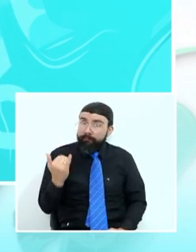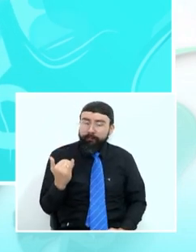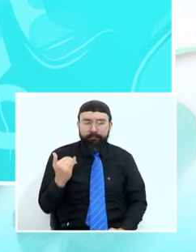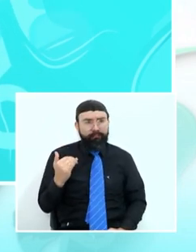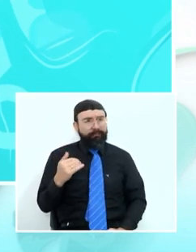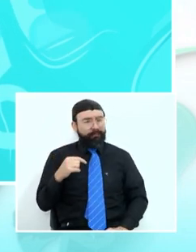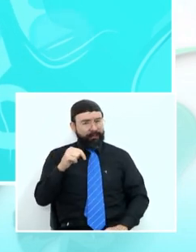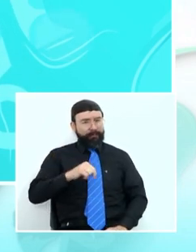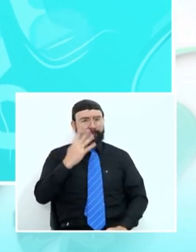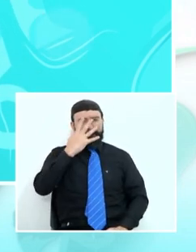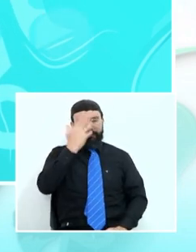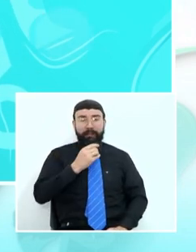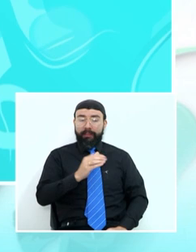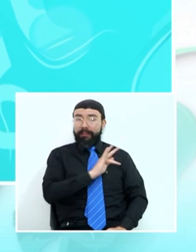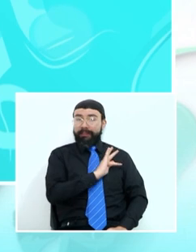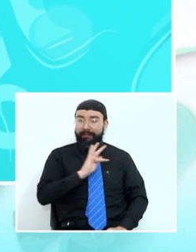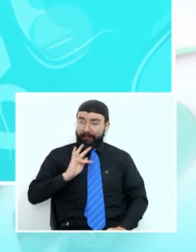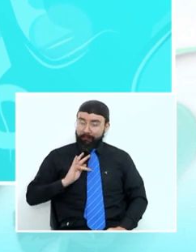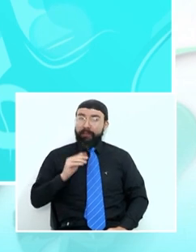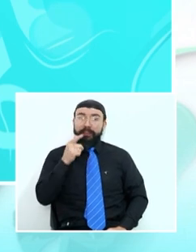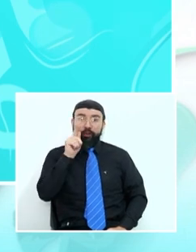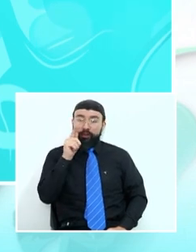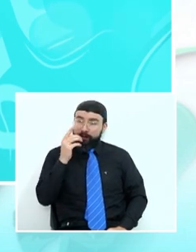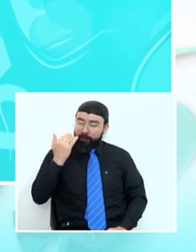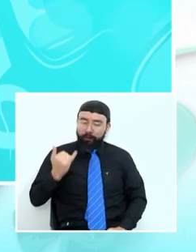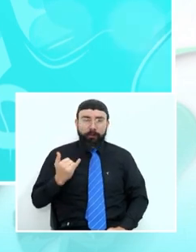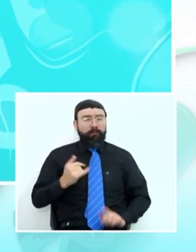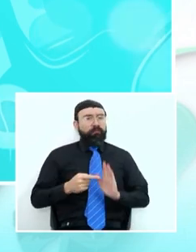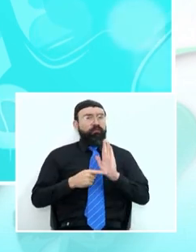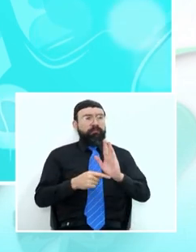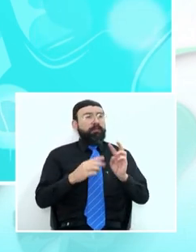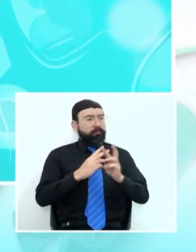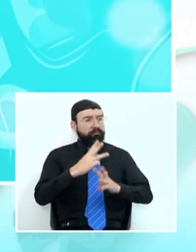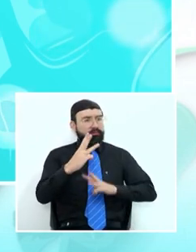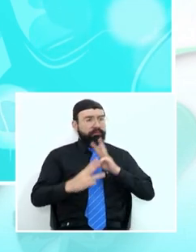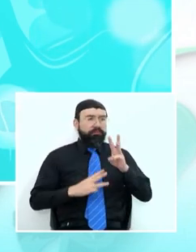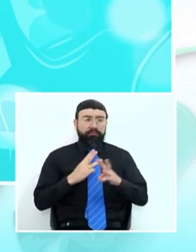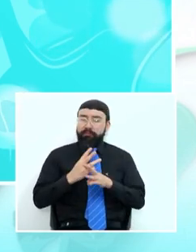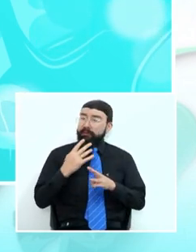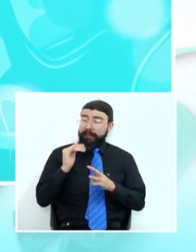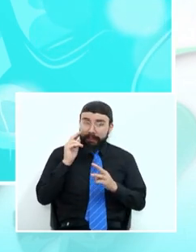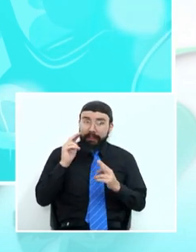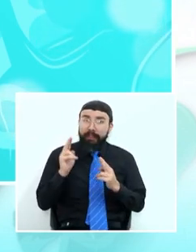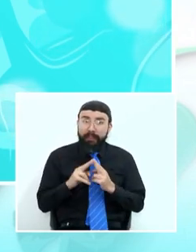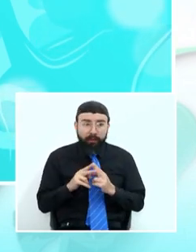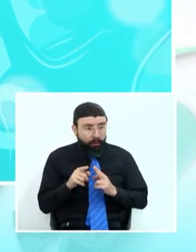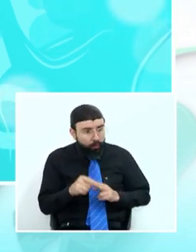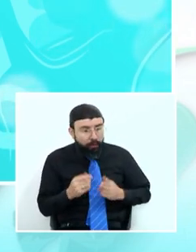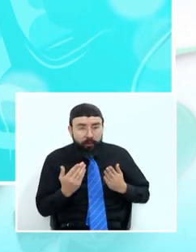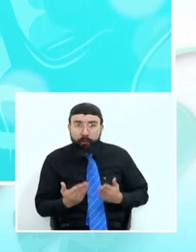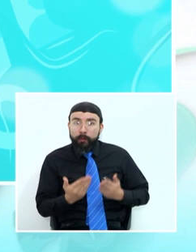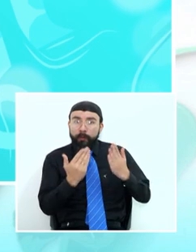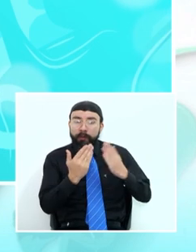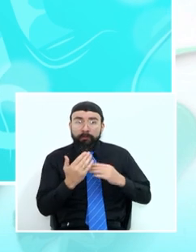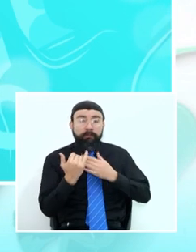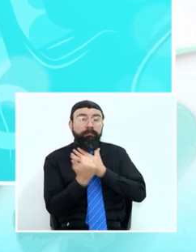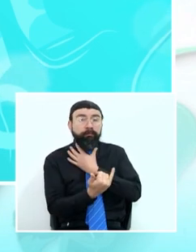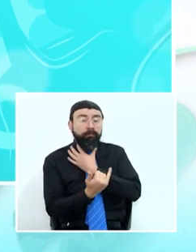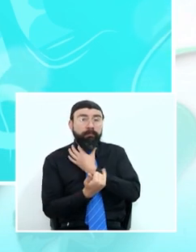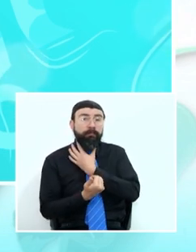terapéutica y la frutoterapia para todo el mundo. Y obviamente tú has sido uno de los de